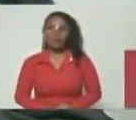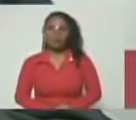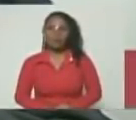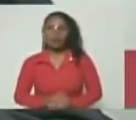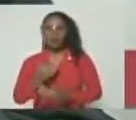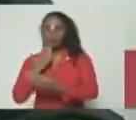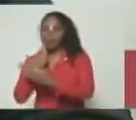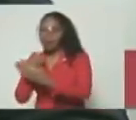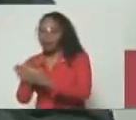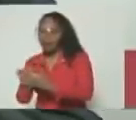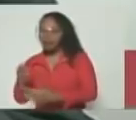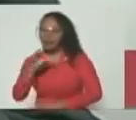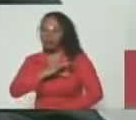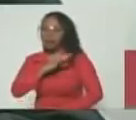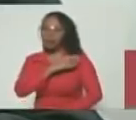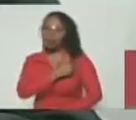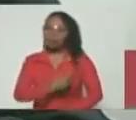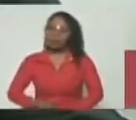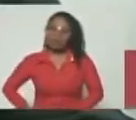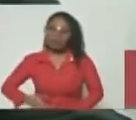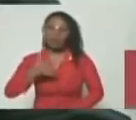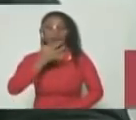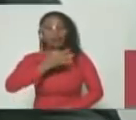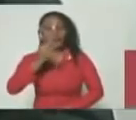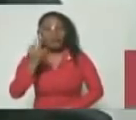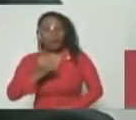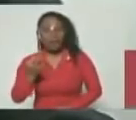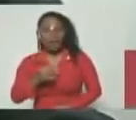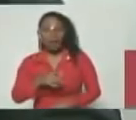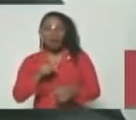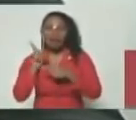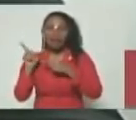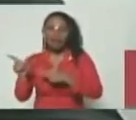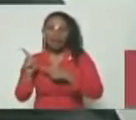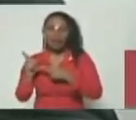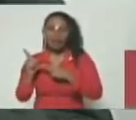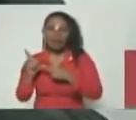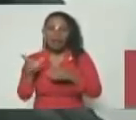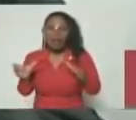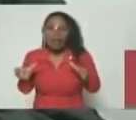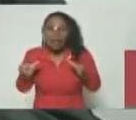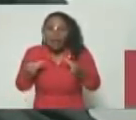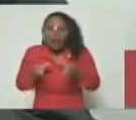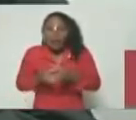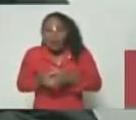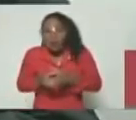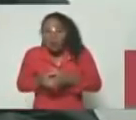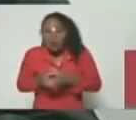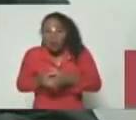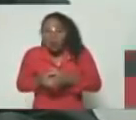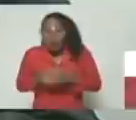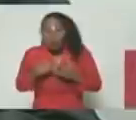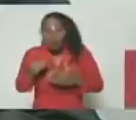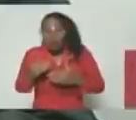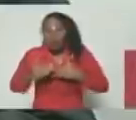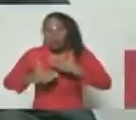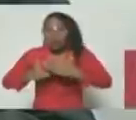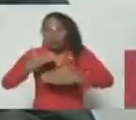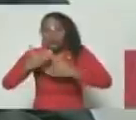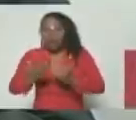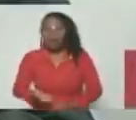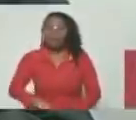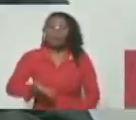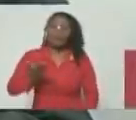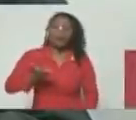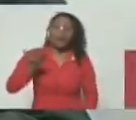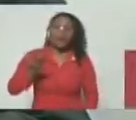Muchísimas gracias, señor presidente. Realmente esta era una reunión de trascendental importancia